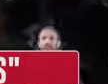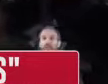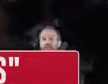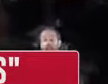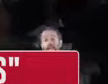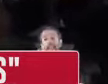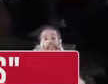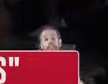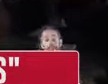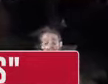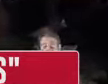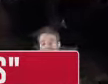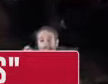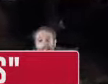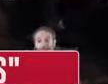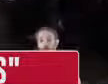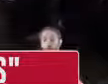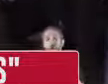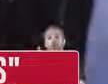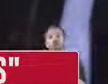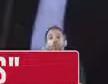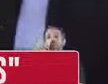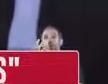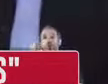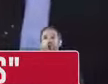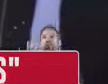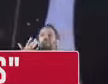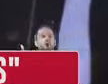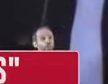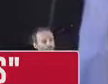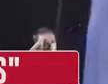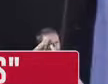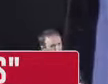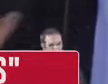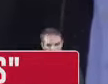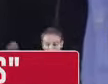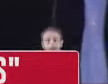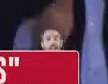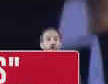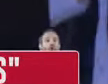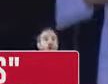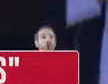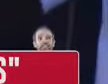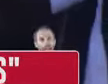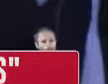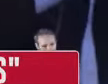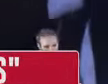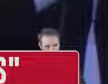acá también entregué la computadora número 4 o 5 millones no me acuerdo de conectar igualdad